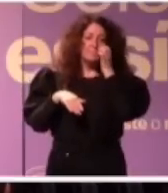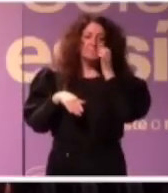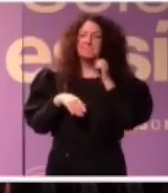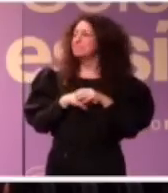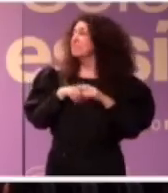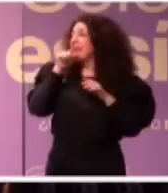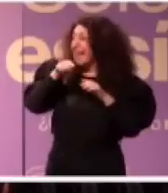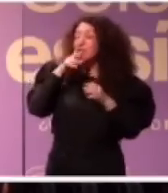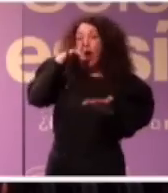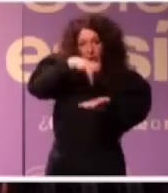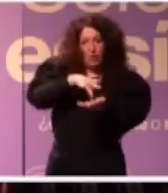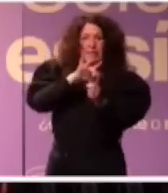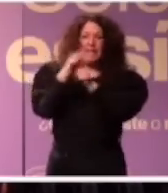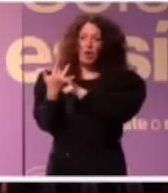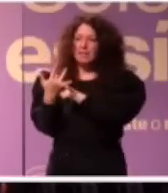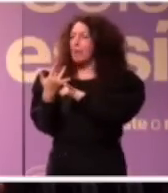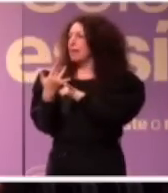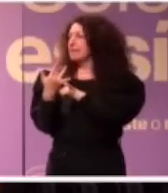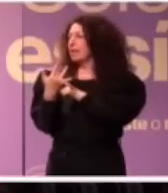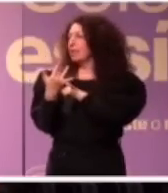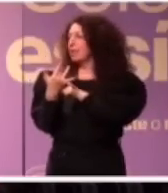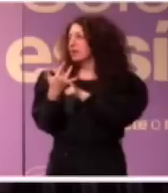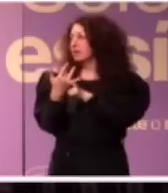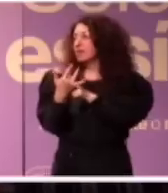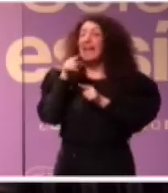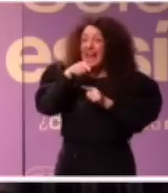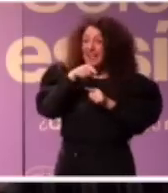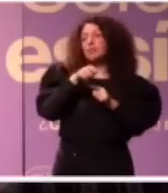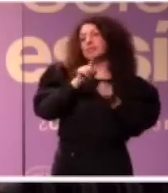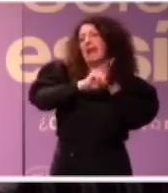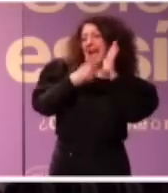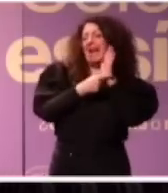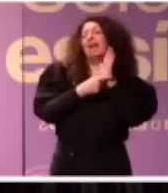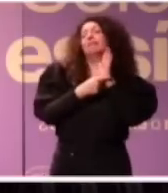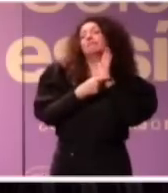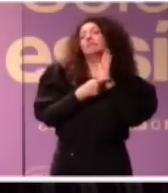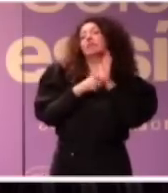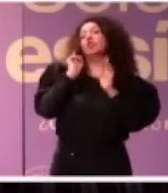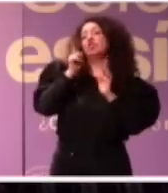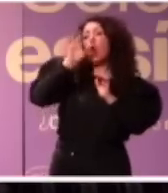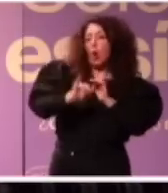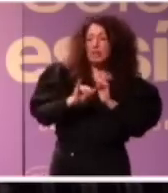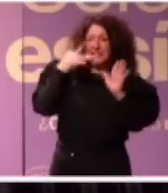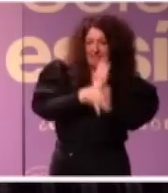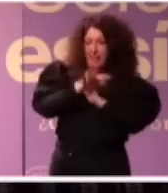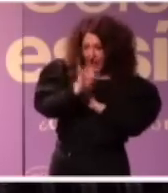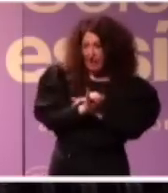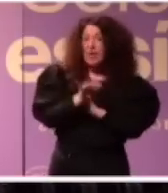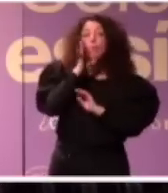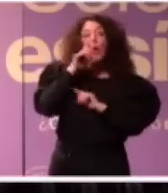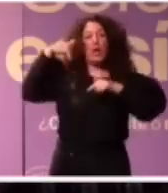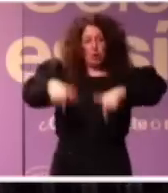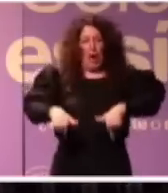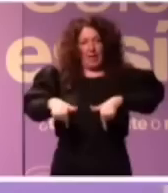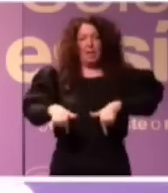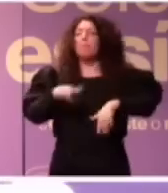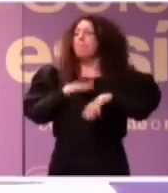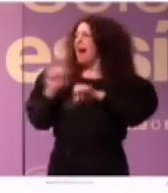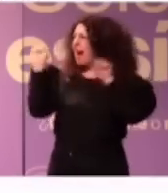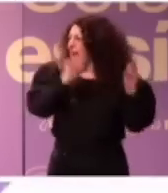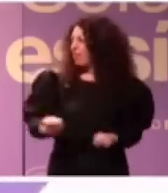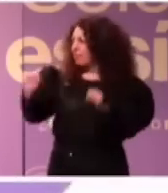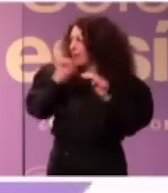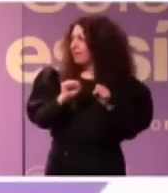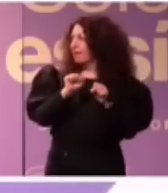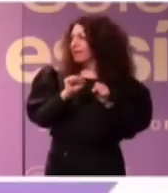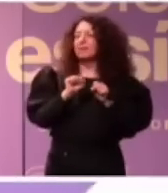Eso es lo que está pasando ahora. Esa es la ofensiva contra la ley del solo sí es sí. Y por eso estamos aquí, para defender nuestras